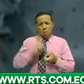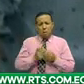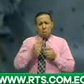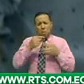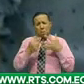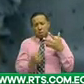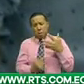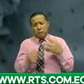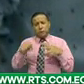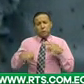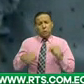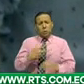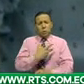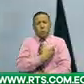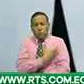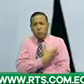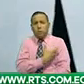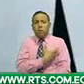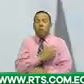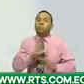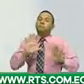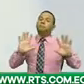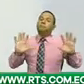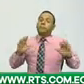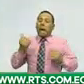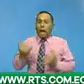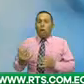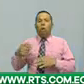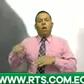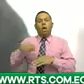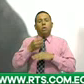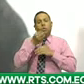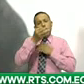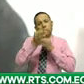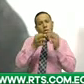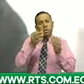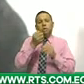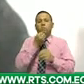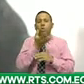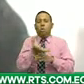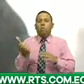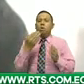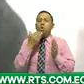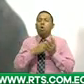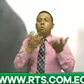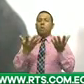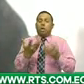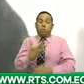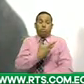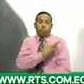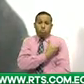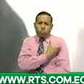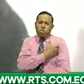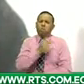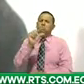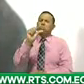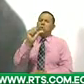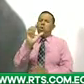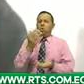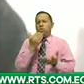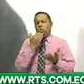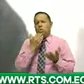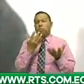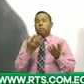del medicamento pueden ser expuestas para la tranquilidad de la gente. Los efectos adversos son entre leves, moderados